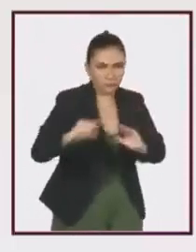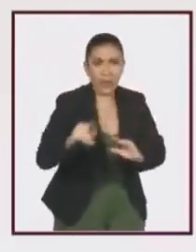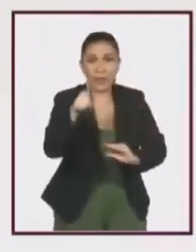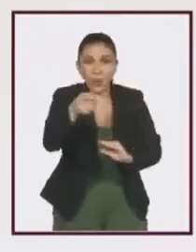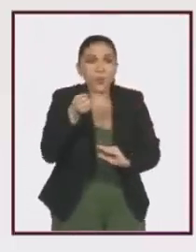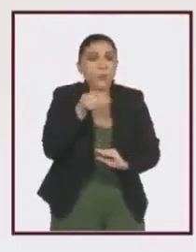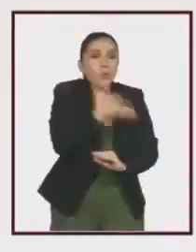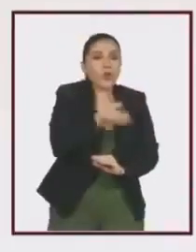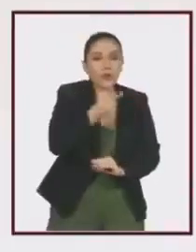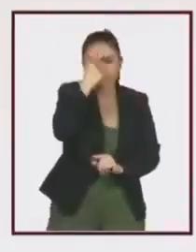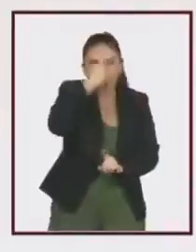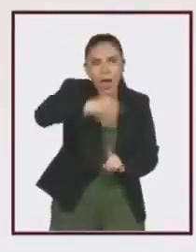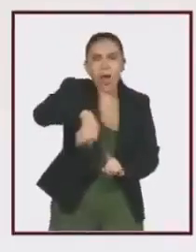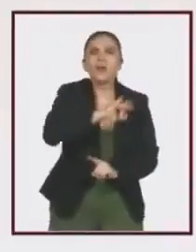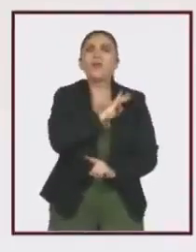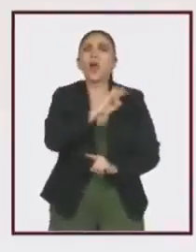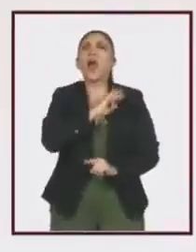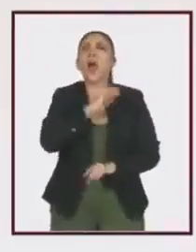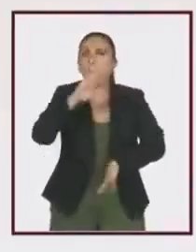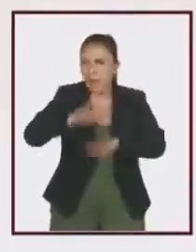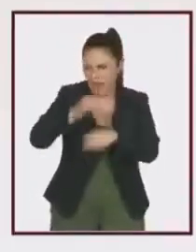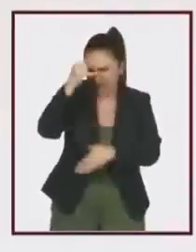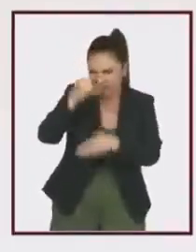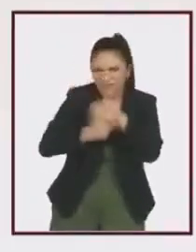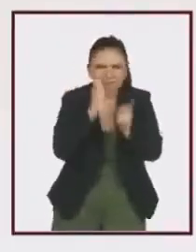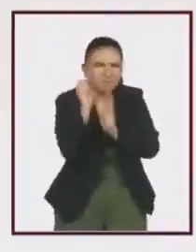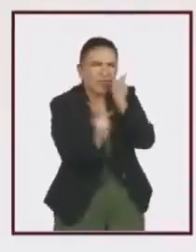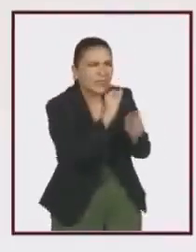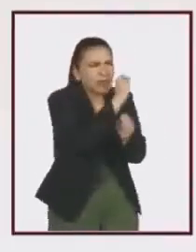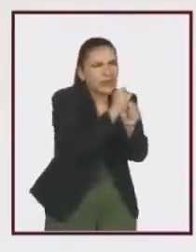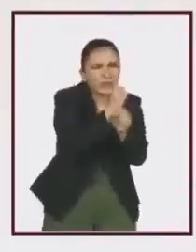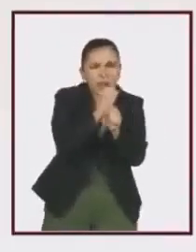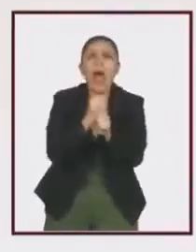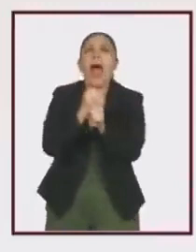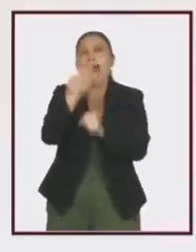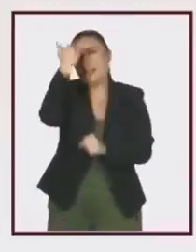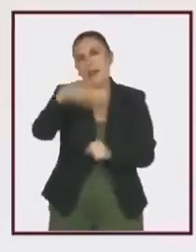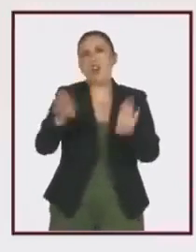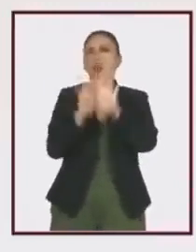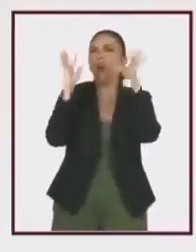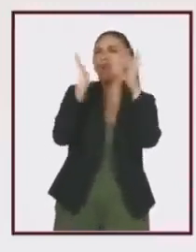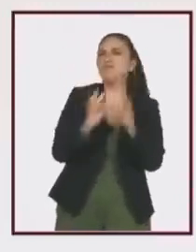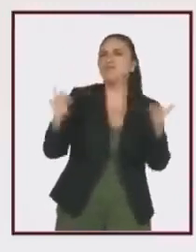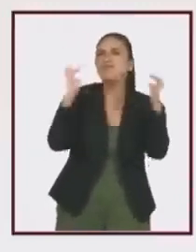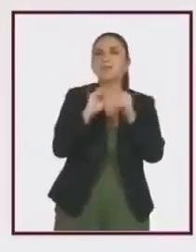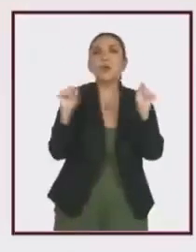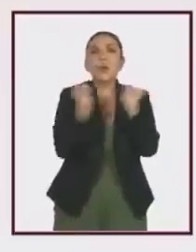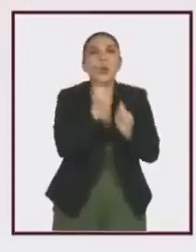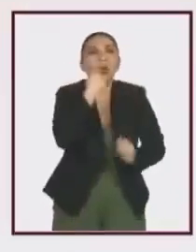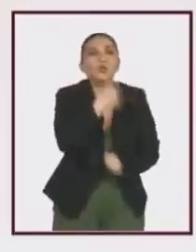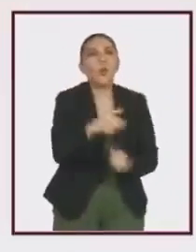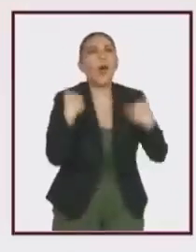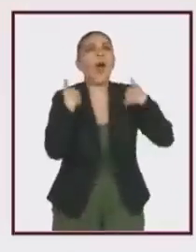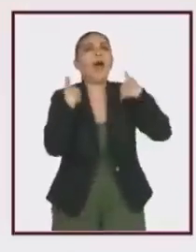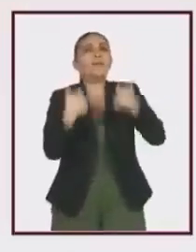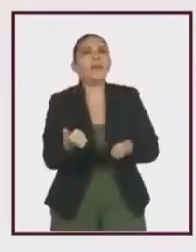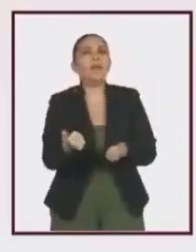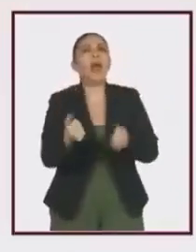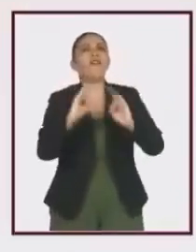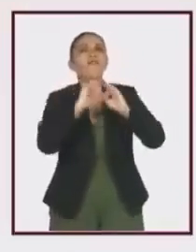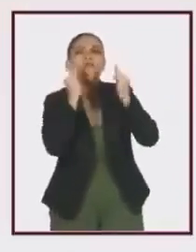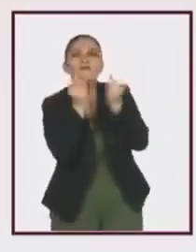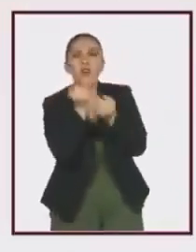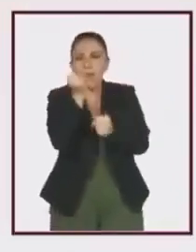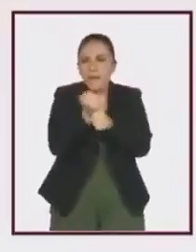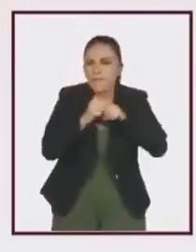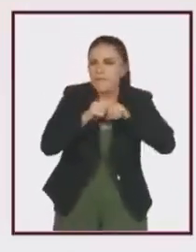elementos que permitan indagarlos y explicarlos, pero con base en razonamientos, modelos, datos